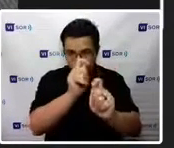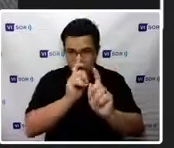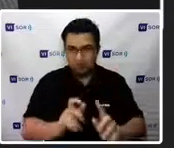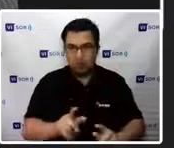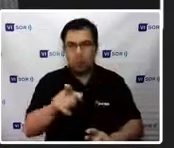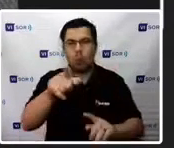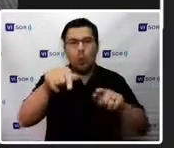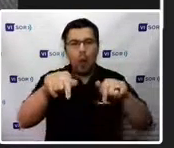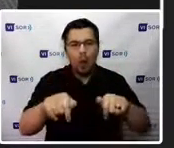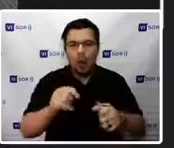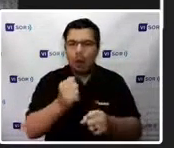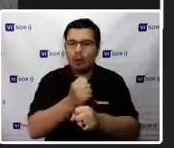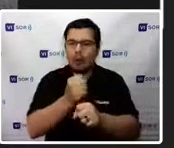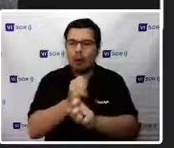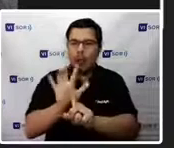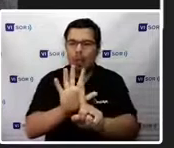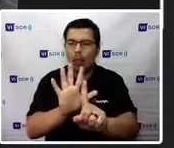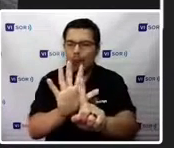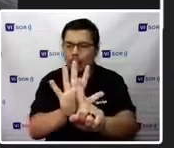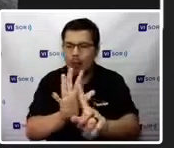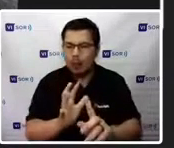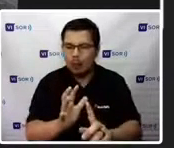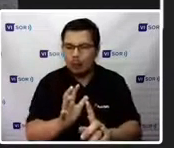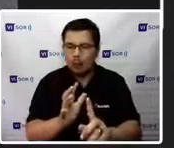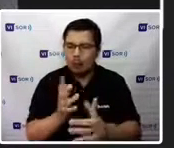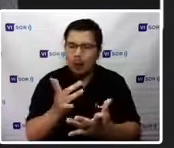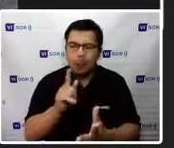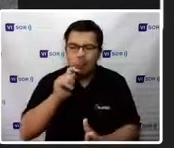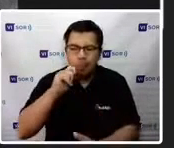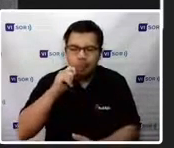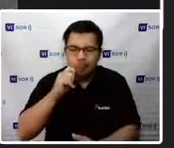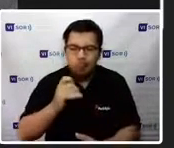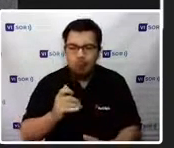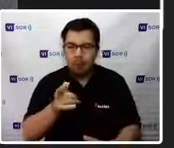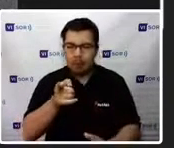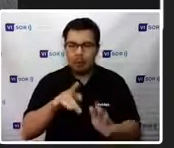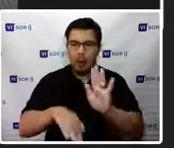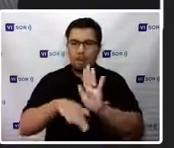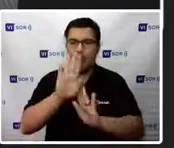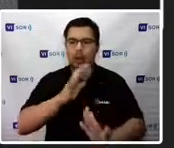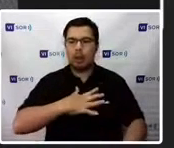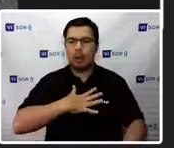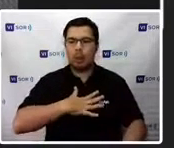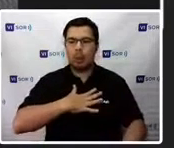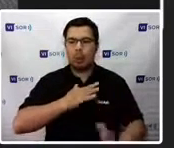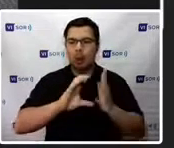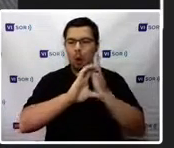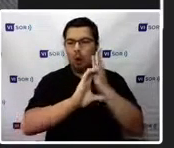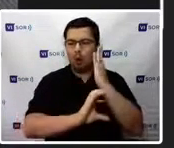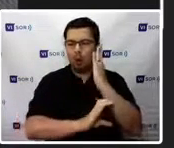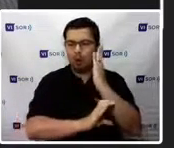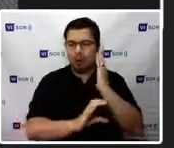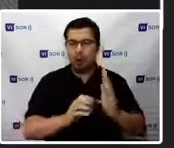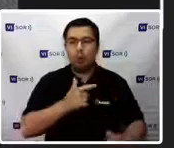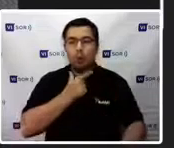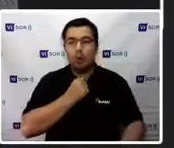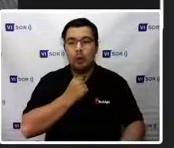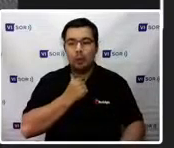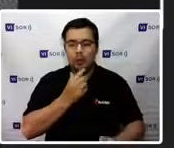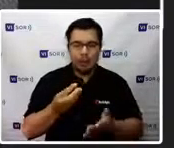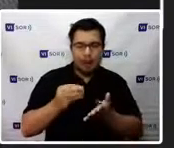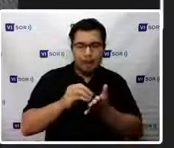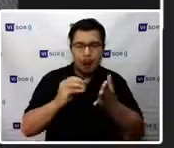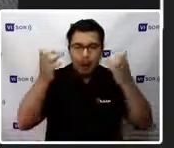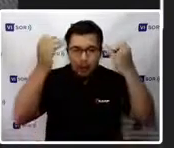cierto? Y que eso fue lo que más te gustó, ¿no es cierto?, de la carrera y decidiste especializarte en eso. Y ahí podrías